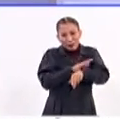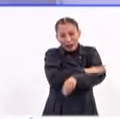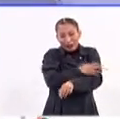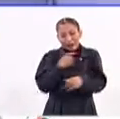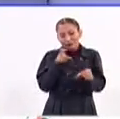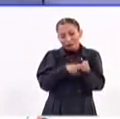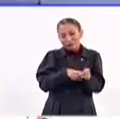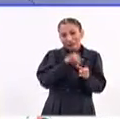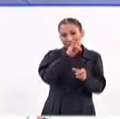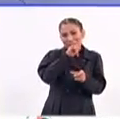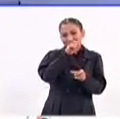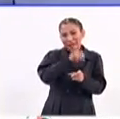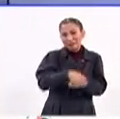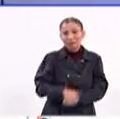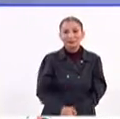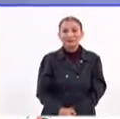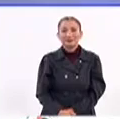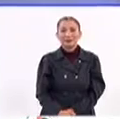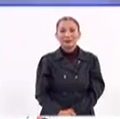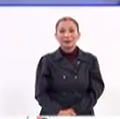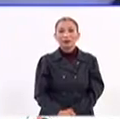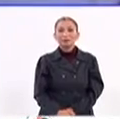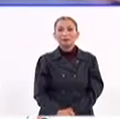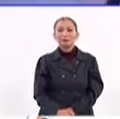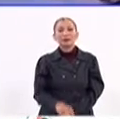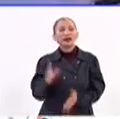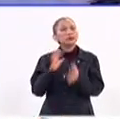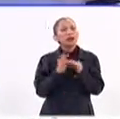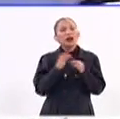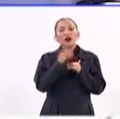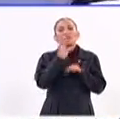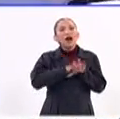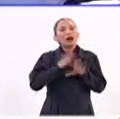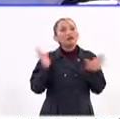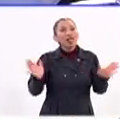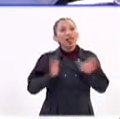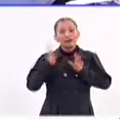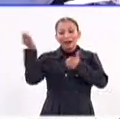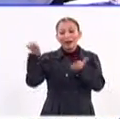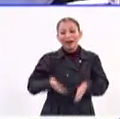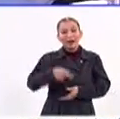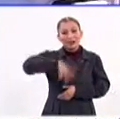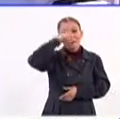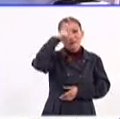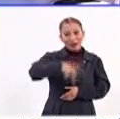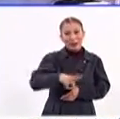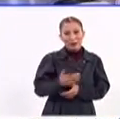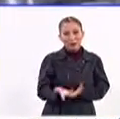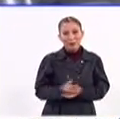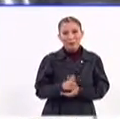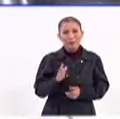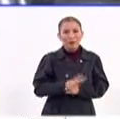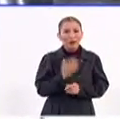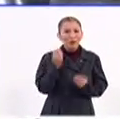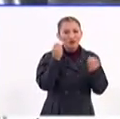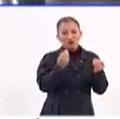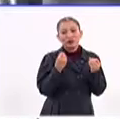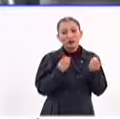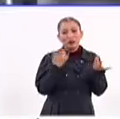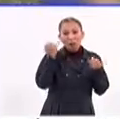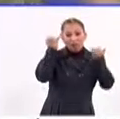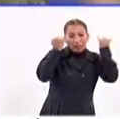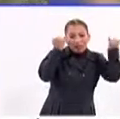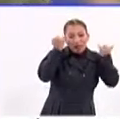emocionante pertenecer al Politécnico. Claro. Alejandra, cuéntanos qué fue lo que más te sorprendió cuando llegaste a México, porque pues muchos